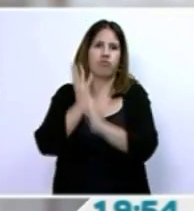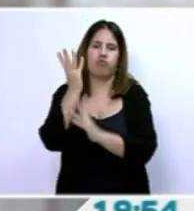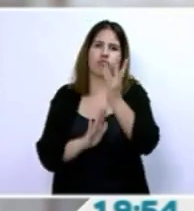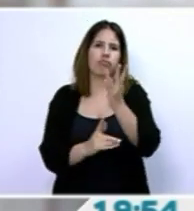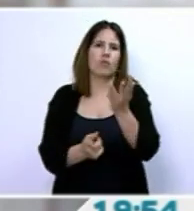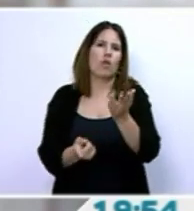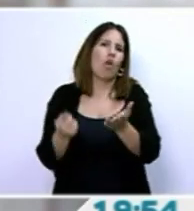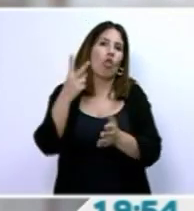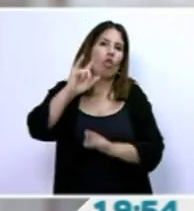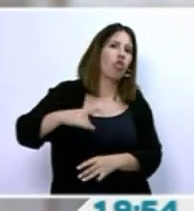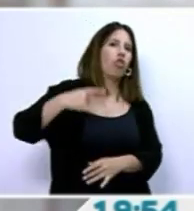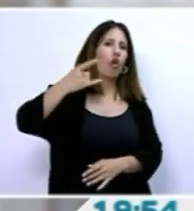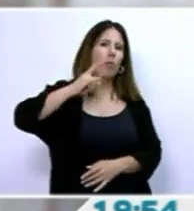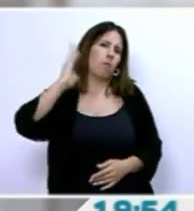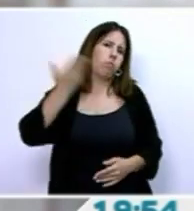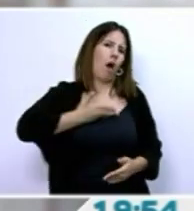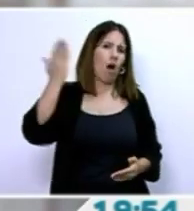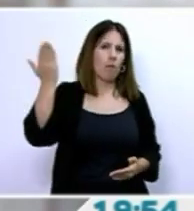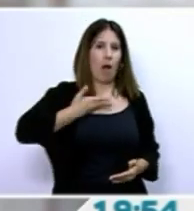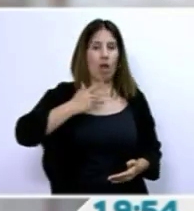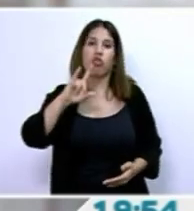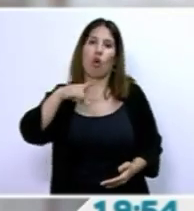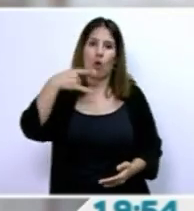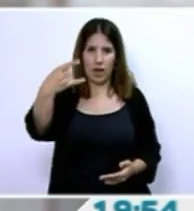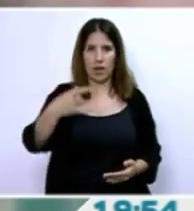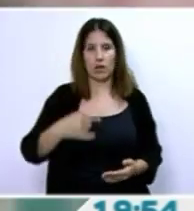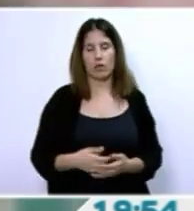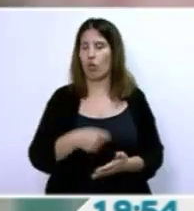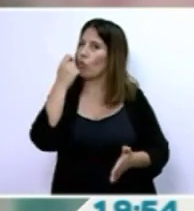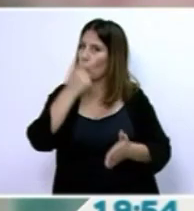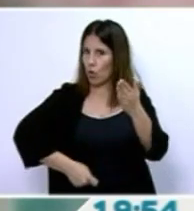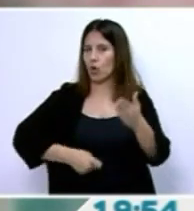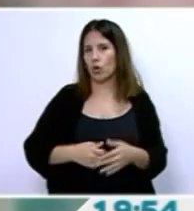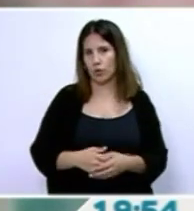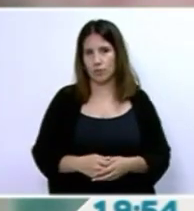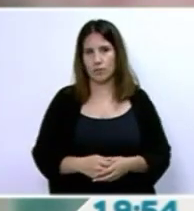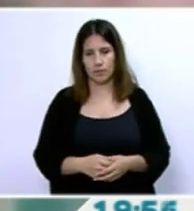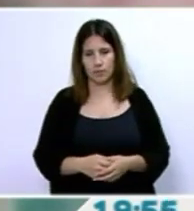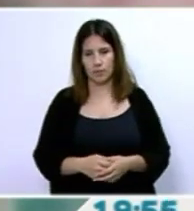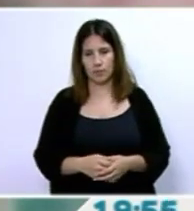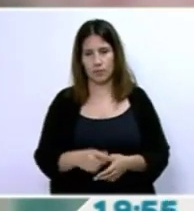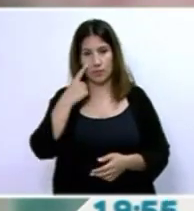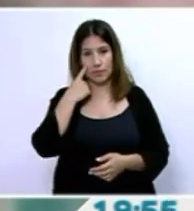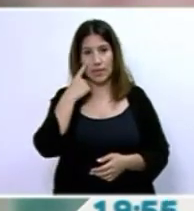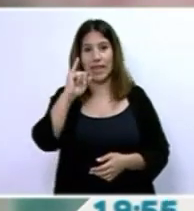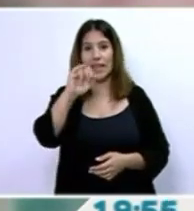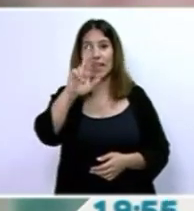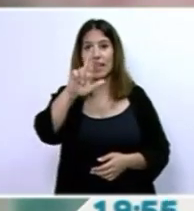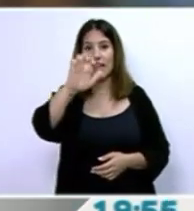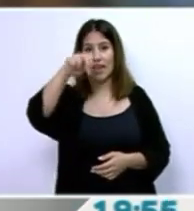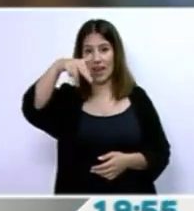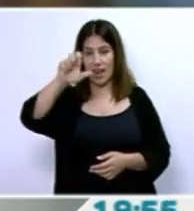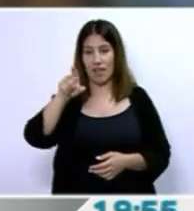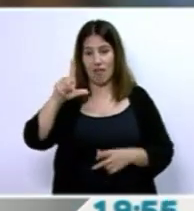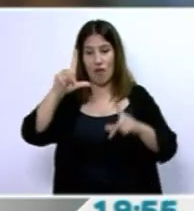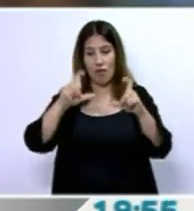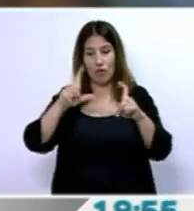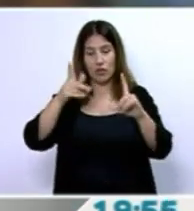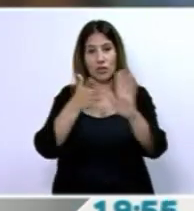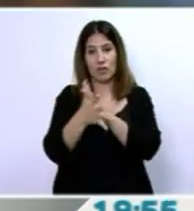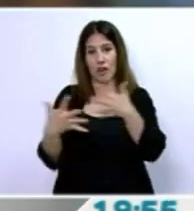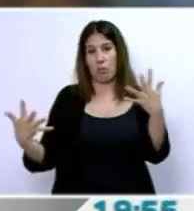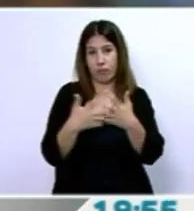más para una, ¿sabes? Muy duro. Irene, en estas fotos se te ve a los pocos días del accidente.